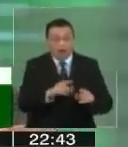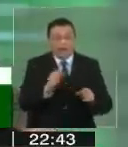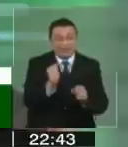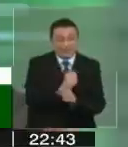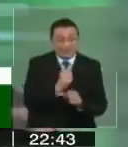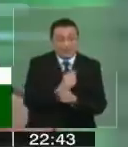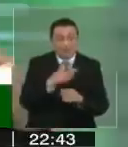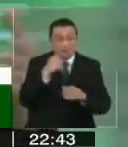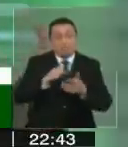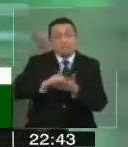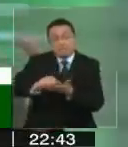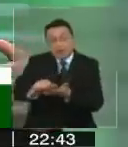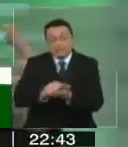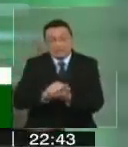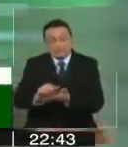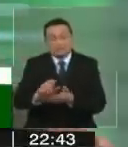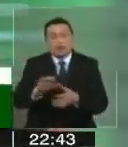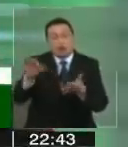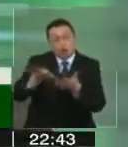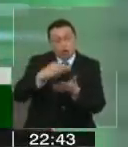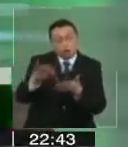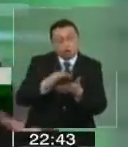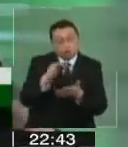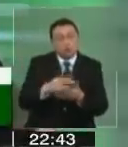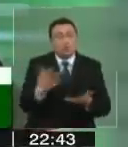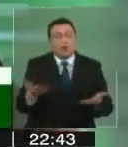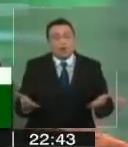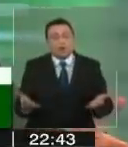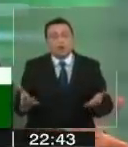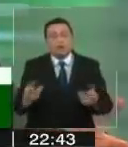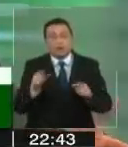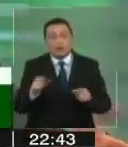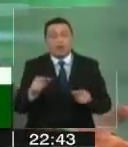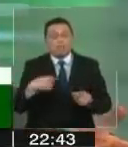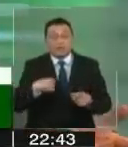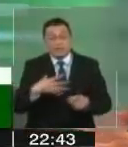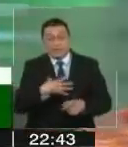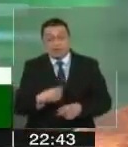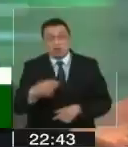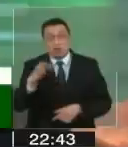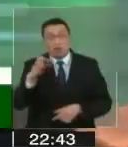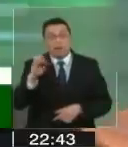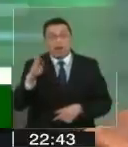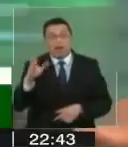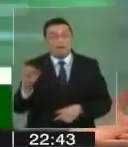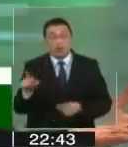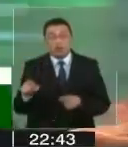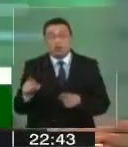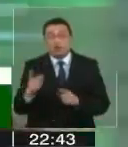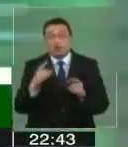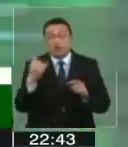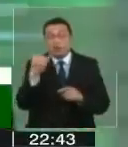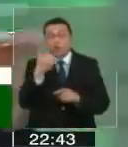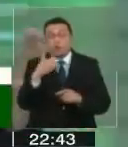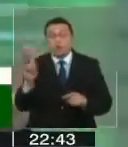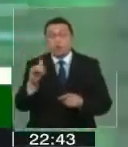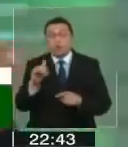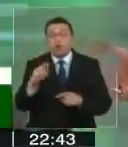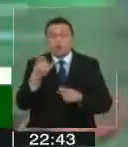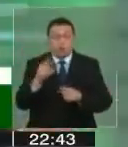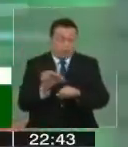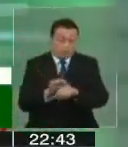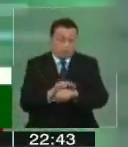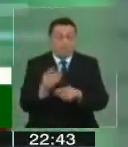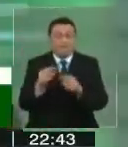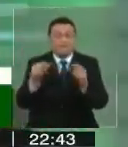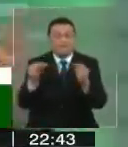talleres de masandería, de costura, un montón de cosas. Pablo, para hacer un ejemplo, nunca ha hecho una pulsera con